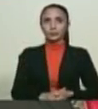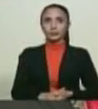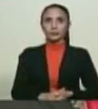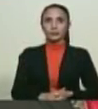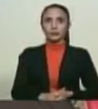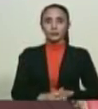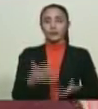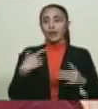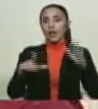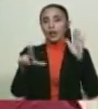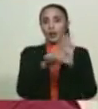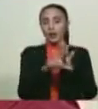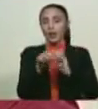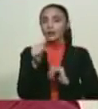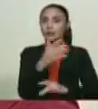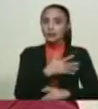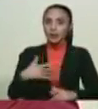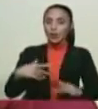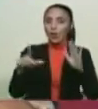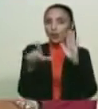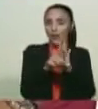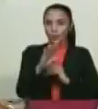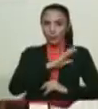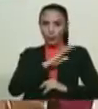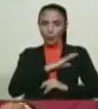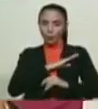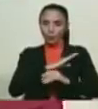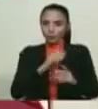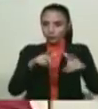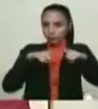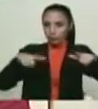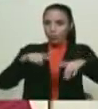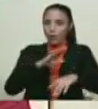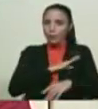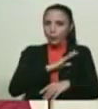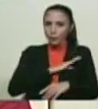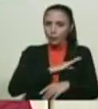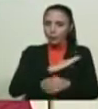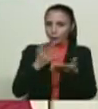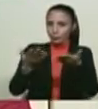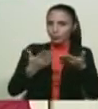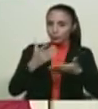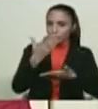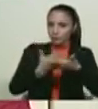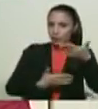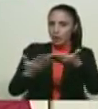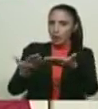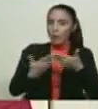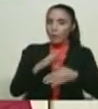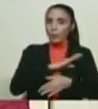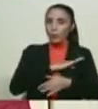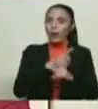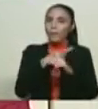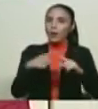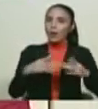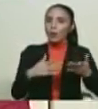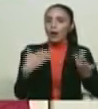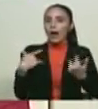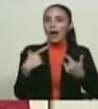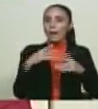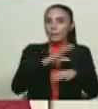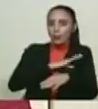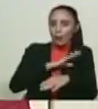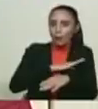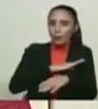Para legalizar las tierras. ¿Y para qué le damos la tierra? Para producir, para invertir, para que llegue